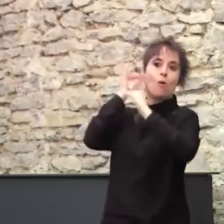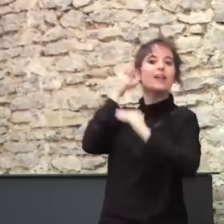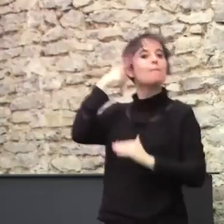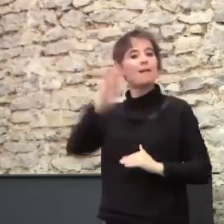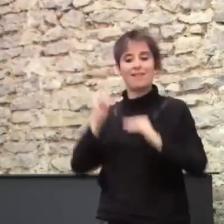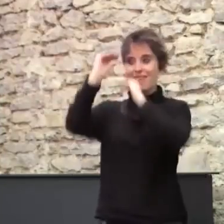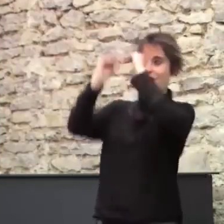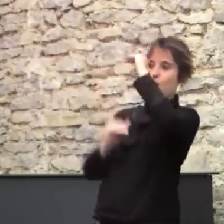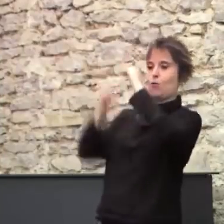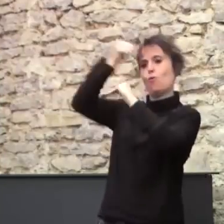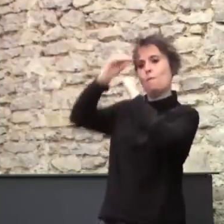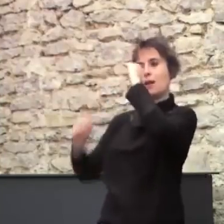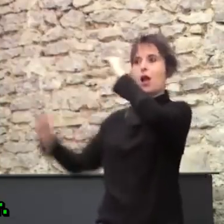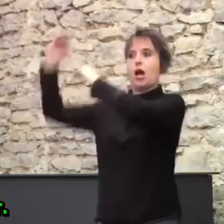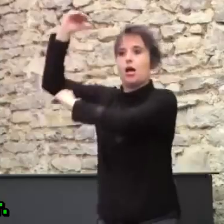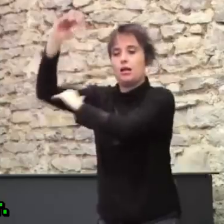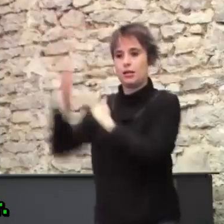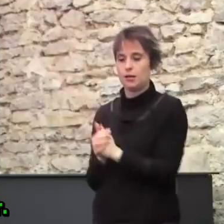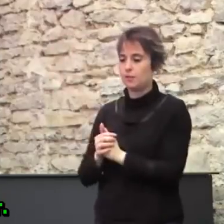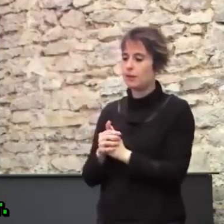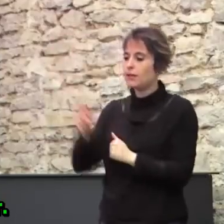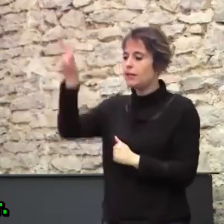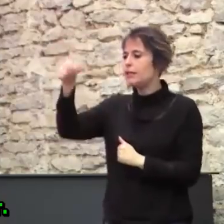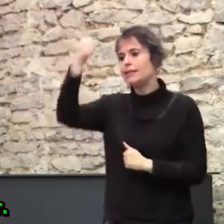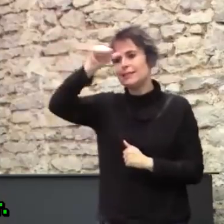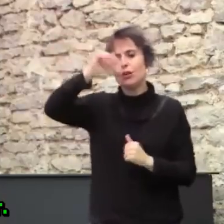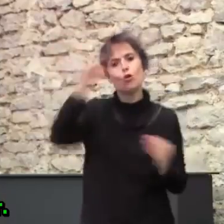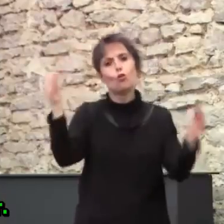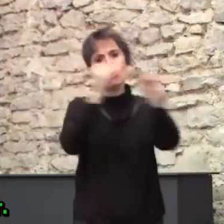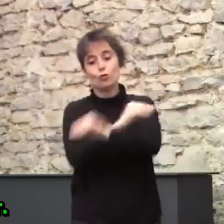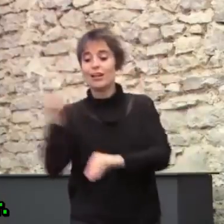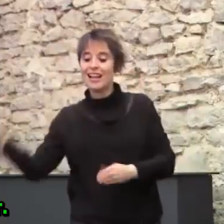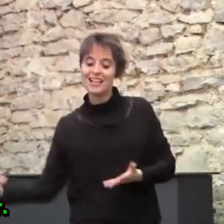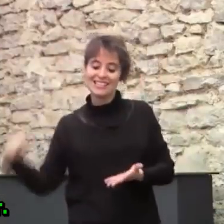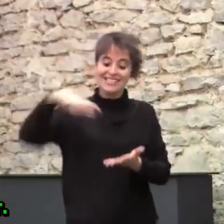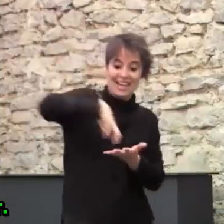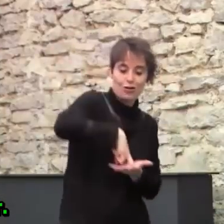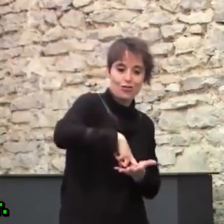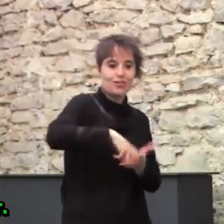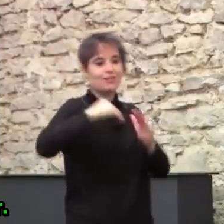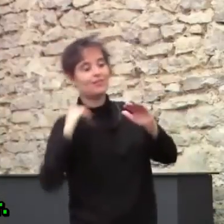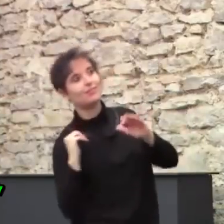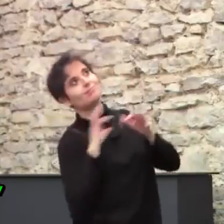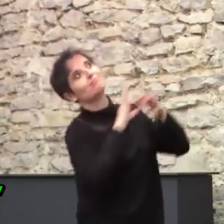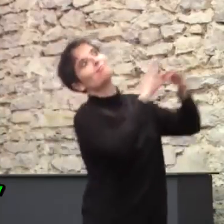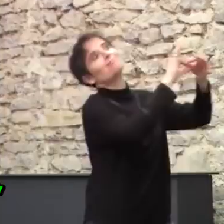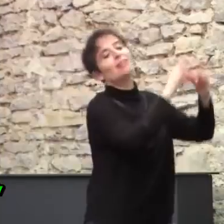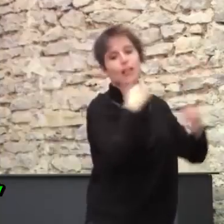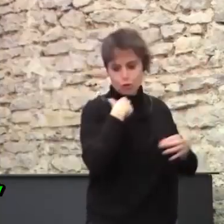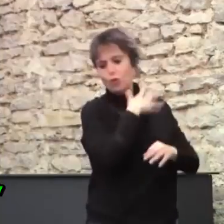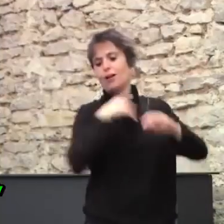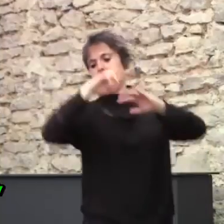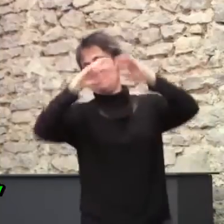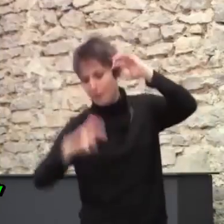mujeres, y ellos arriba. Y este chico hizo lo contrario, él se arrodilló y me elevó en el altar, ¿no? Y yo, por más que